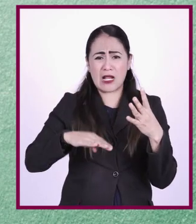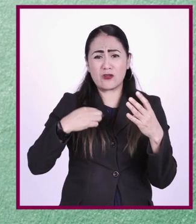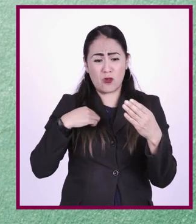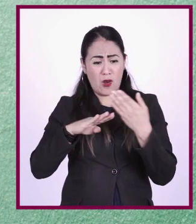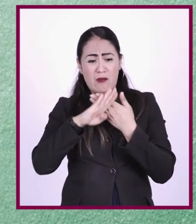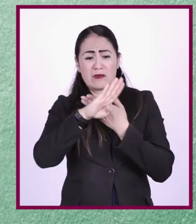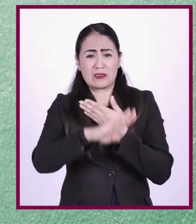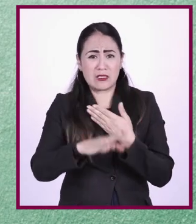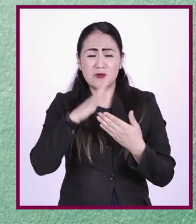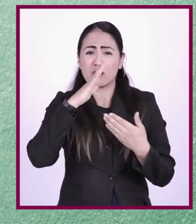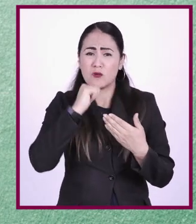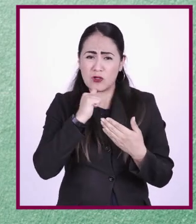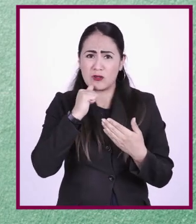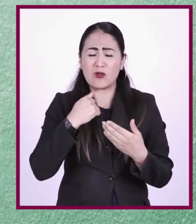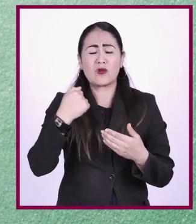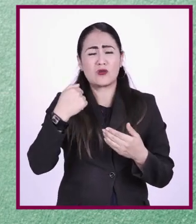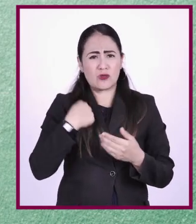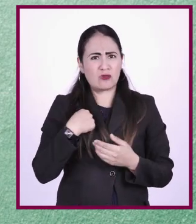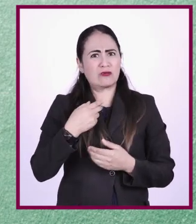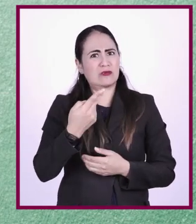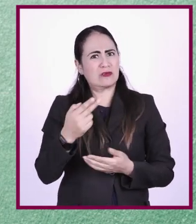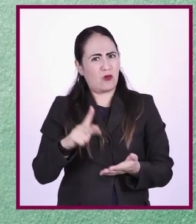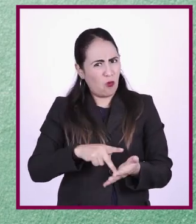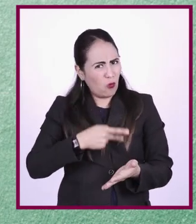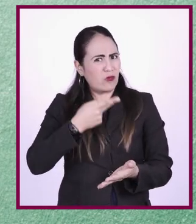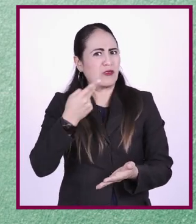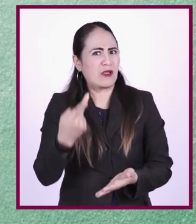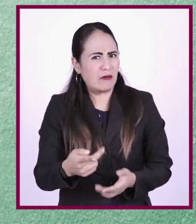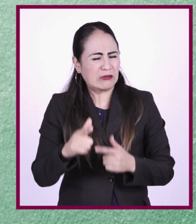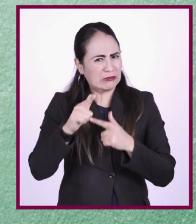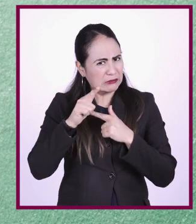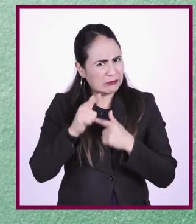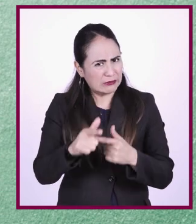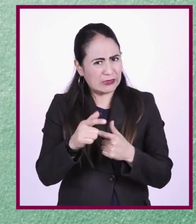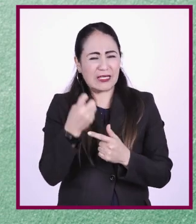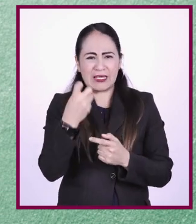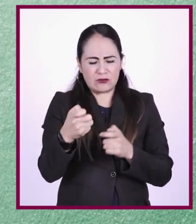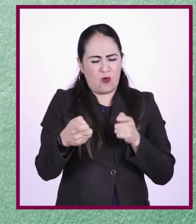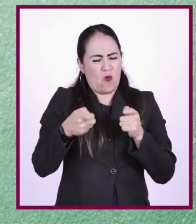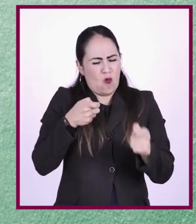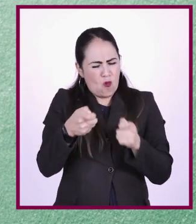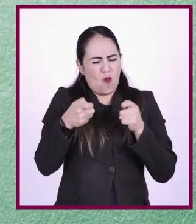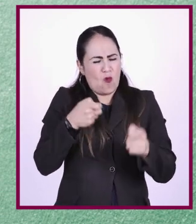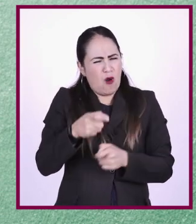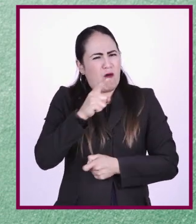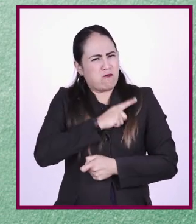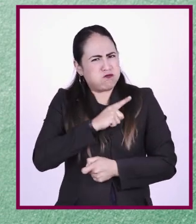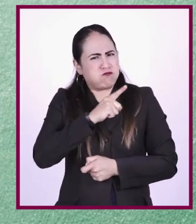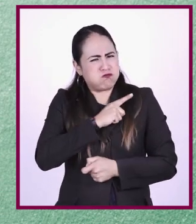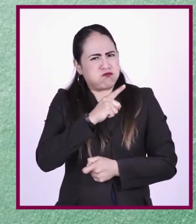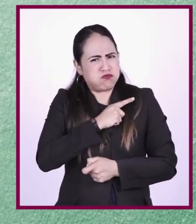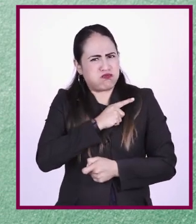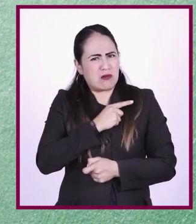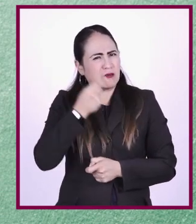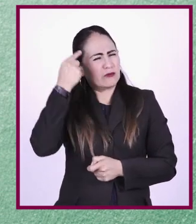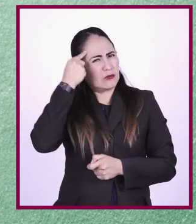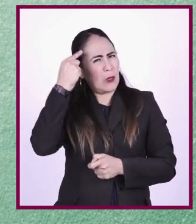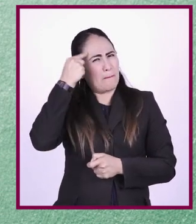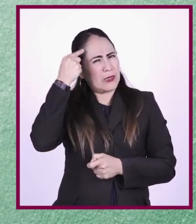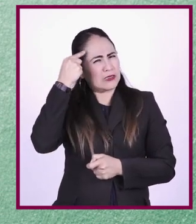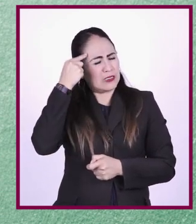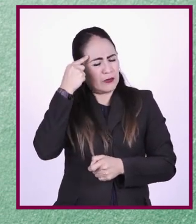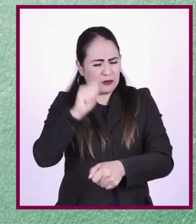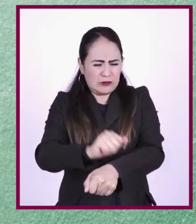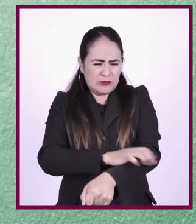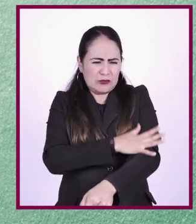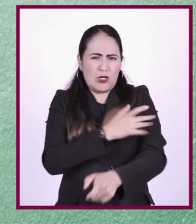para evitarlo. Entonces pienso en que debo reponerme y seguir. Así funciona la autorregulación emocional, que es la capacidad